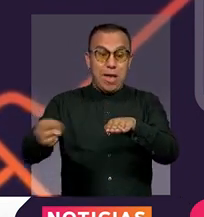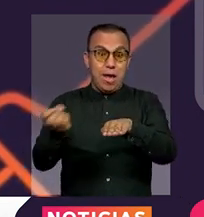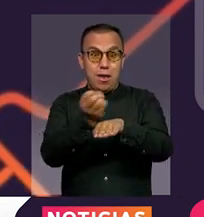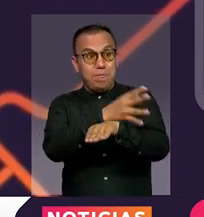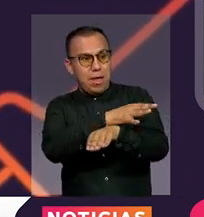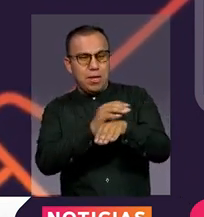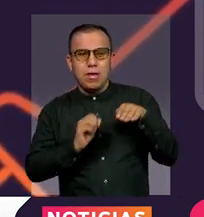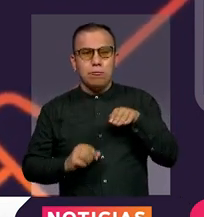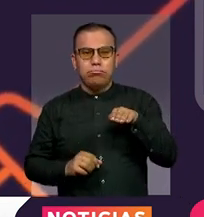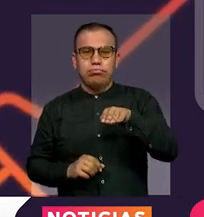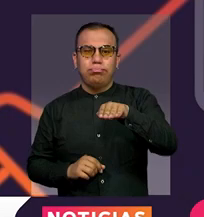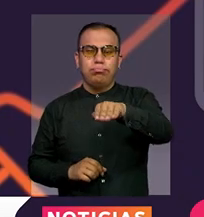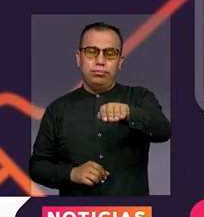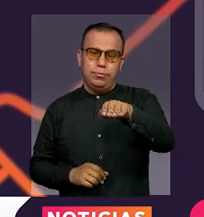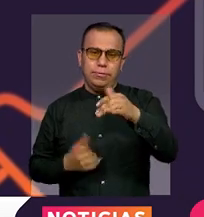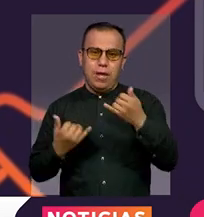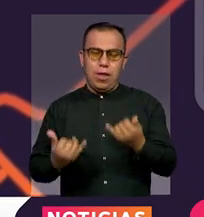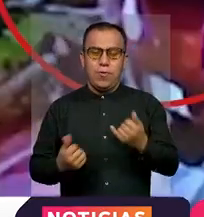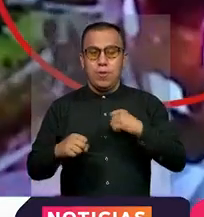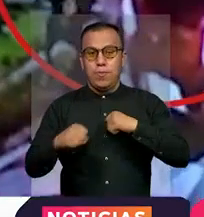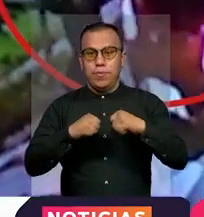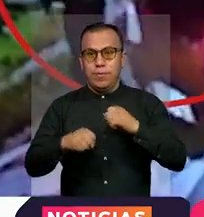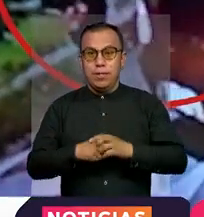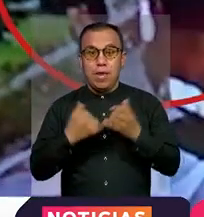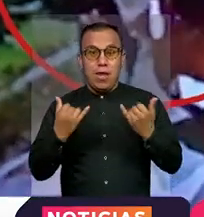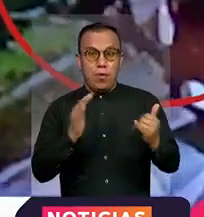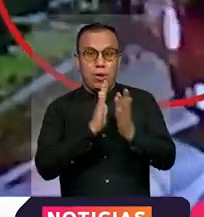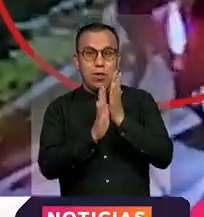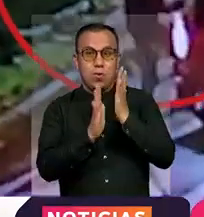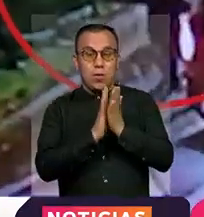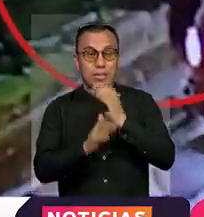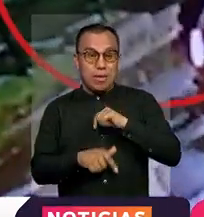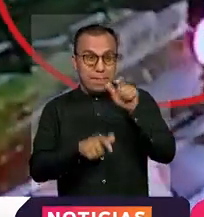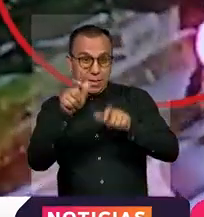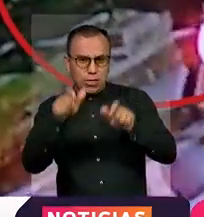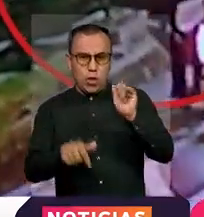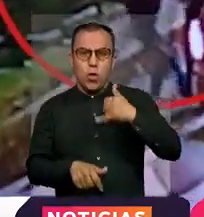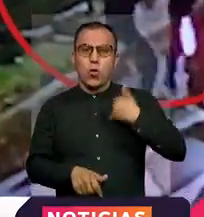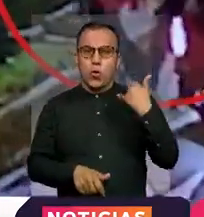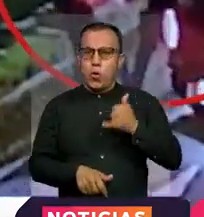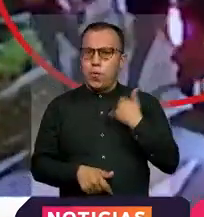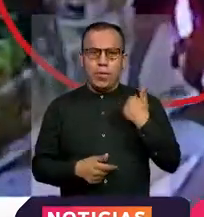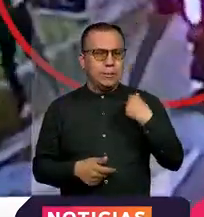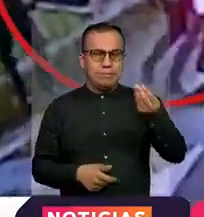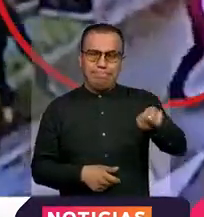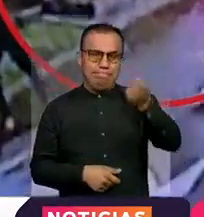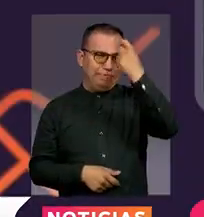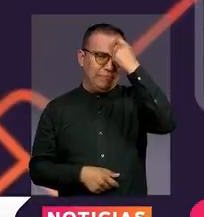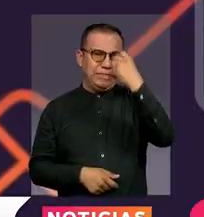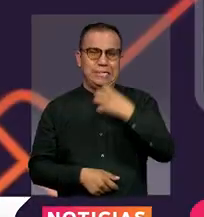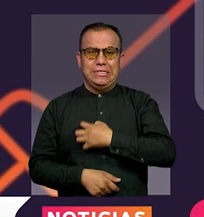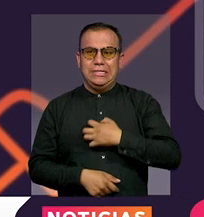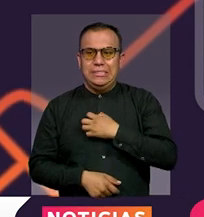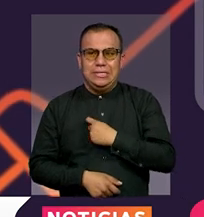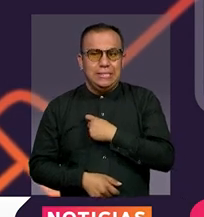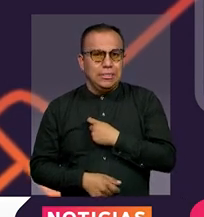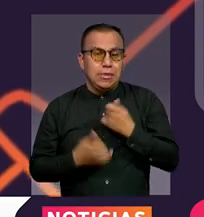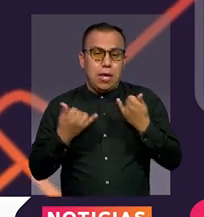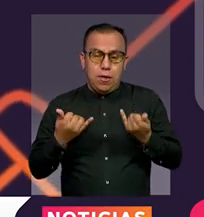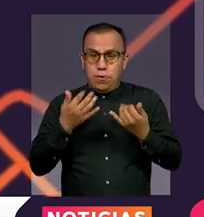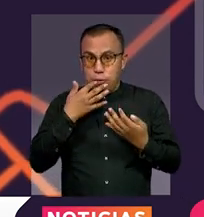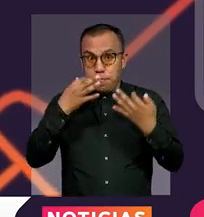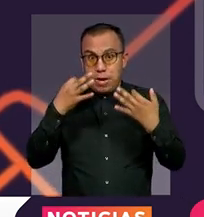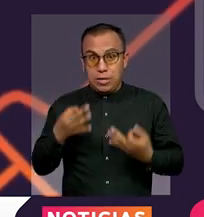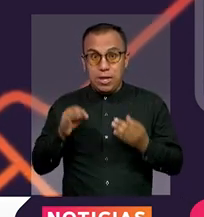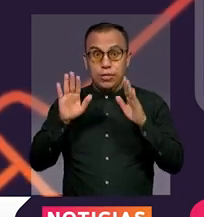con el carro, con el vehículo en movimiento. Cuenta una de las víctimas que los jóvenes aún no superan este hecho. Ellos están